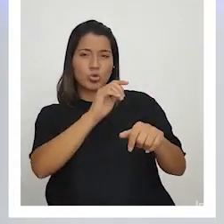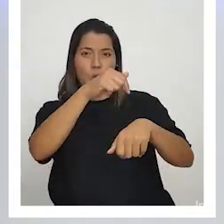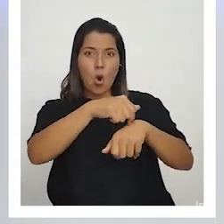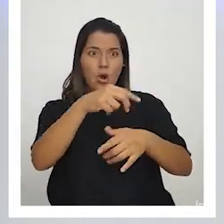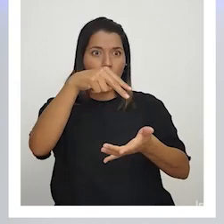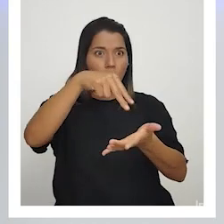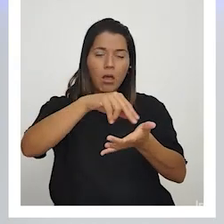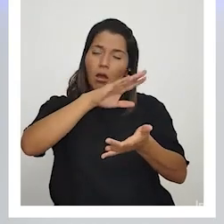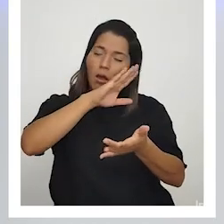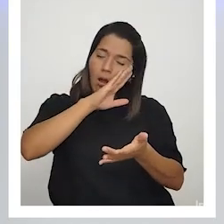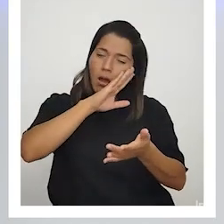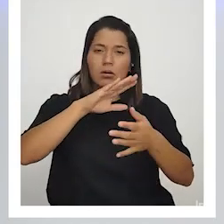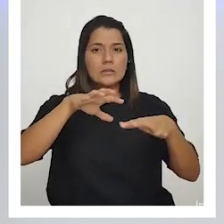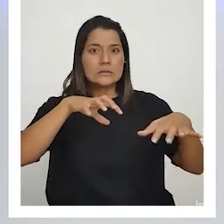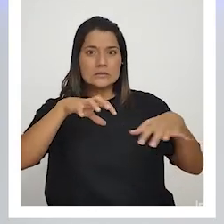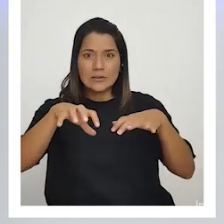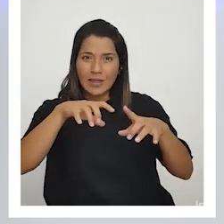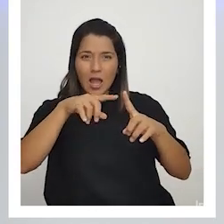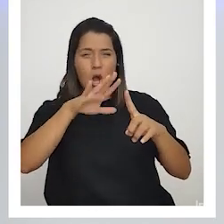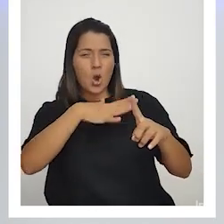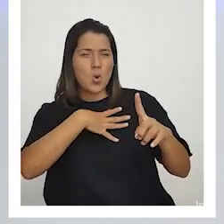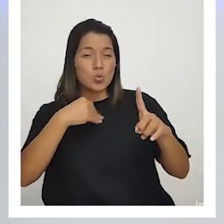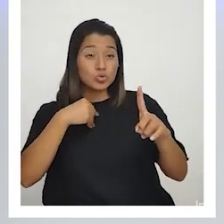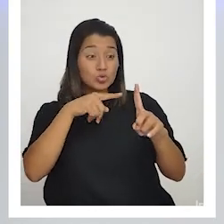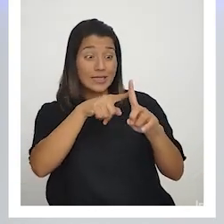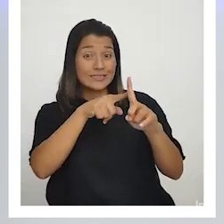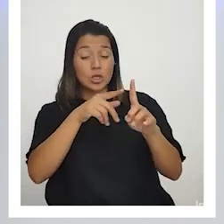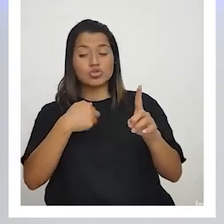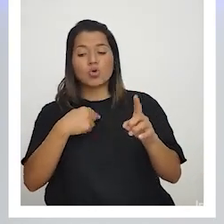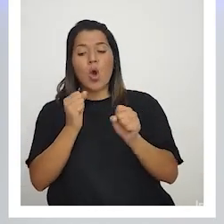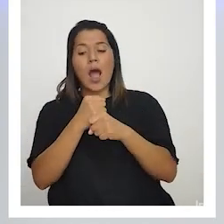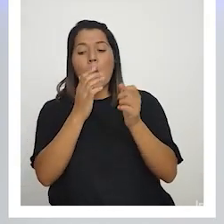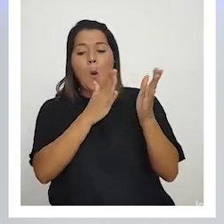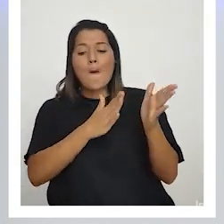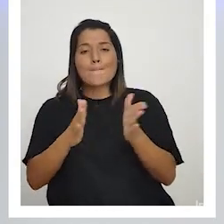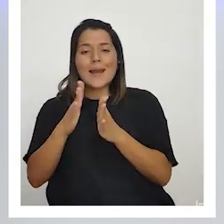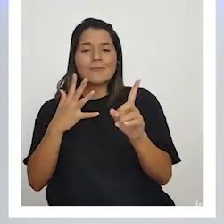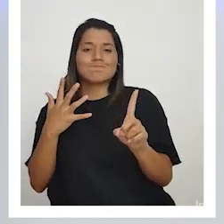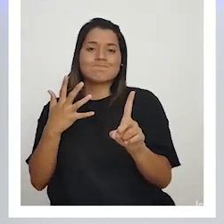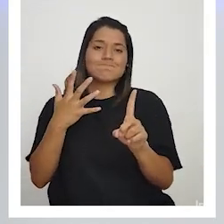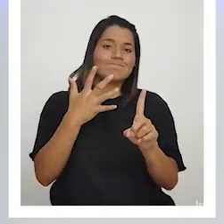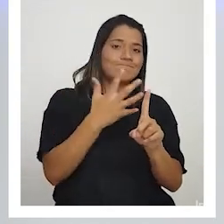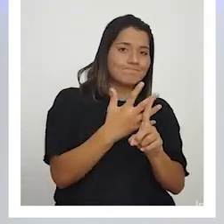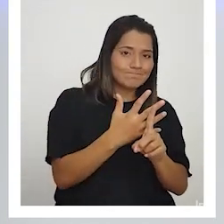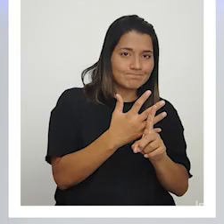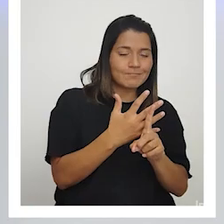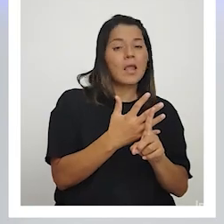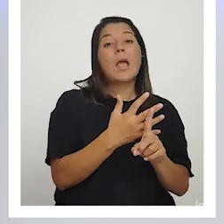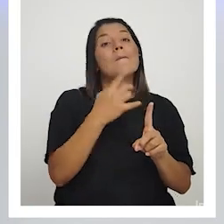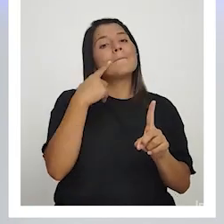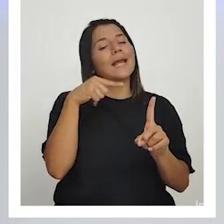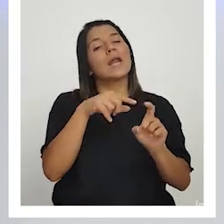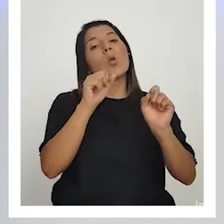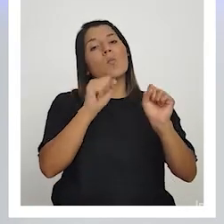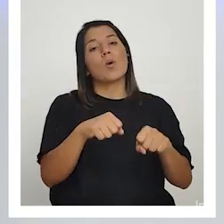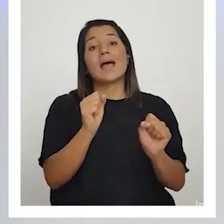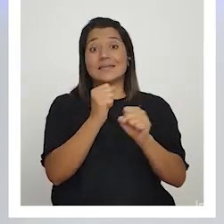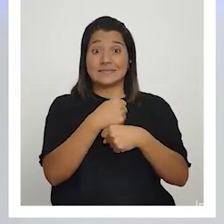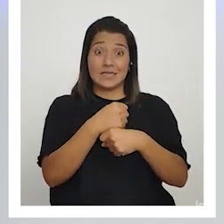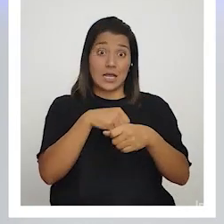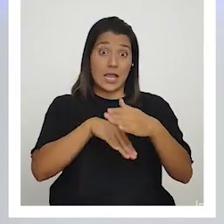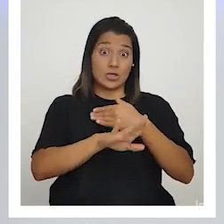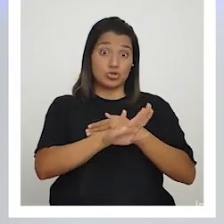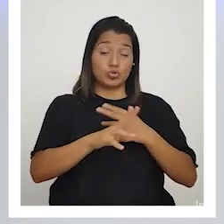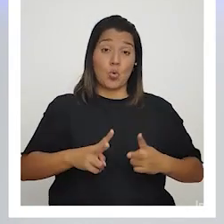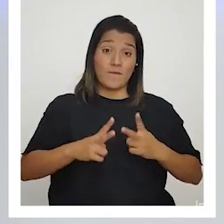sus gustos y preferencias. Entonces tratamos de adaptarlo a una vida cotidiana para que lo pueda realizar y sea